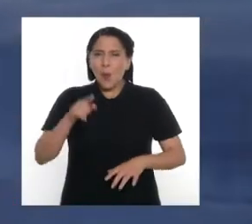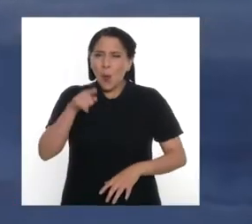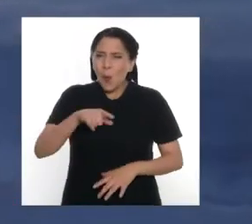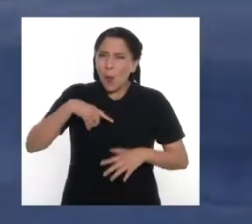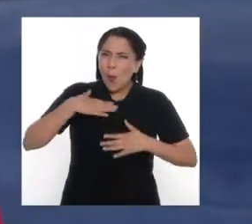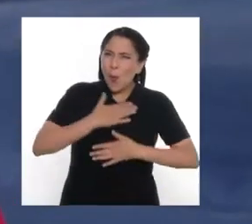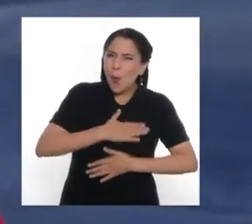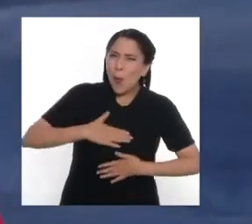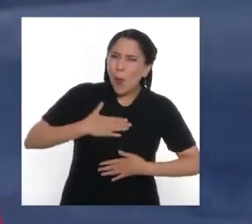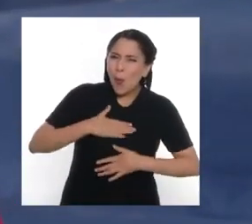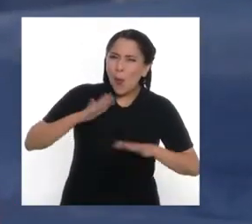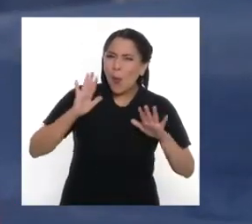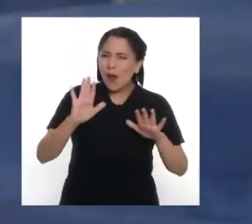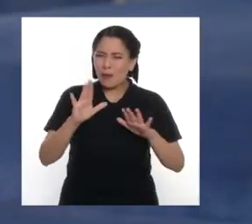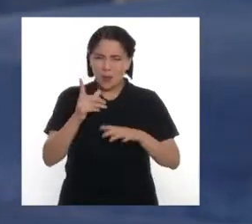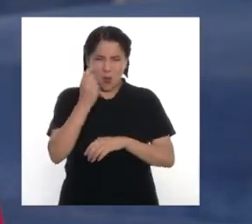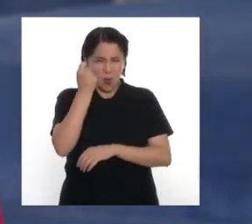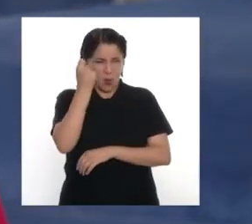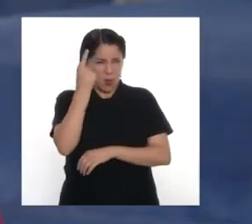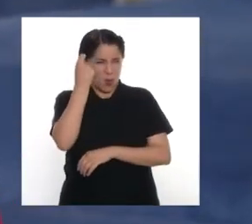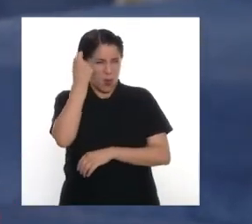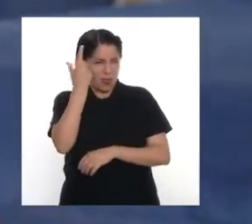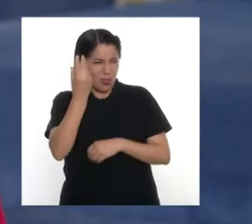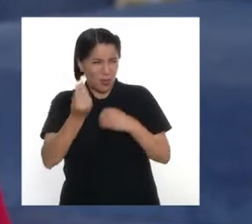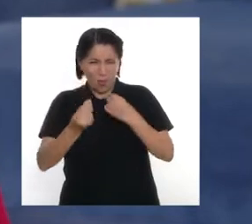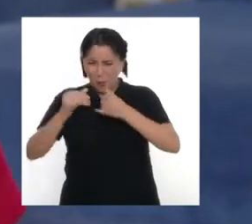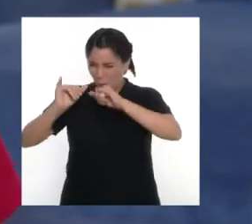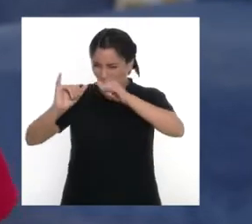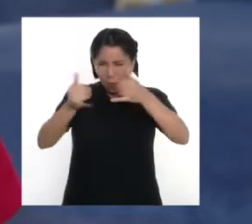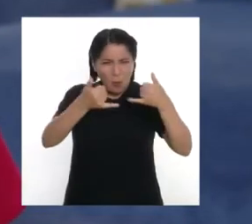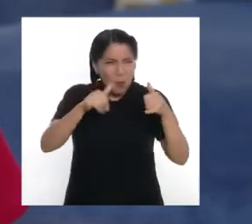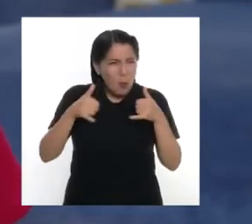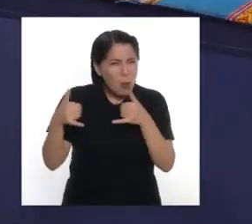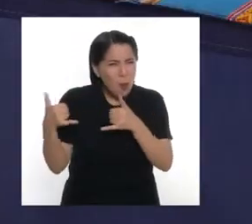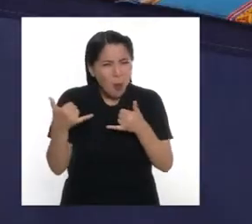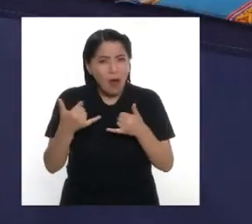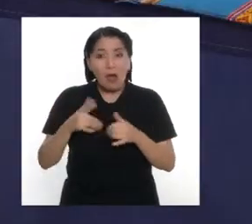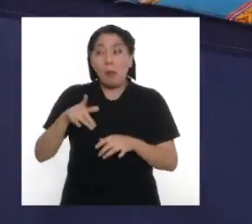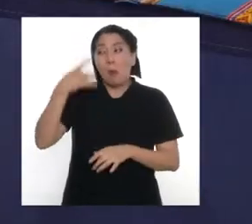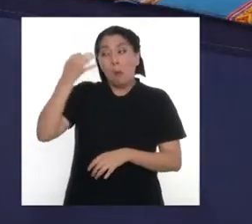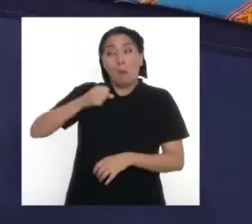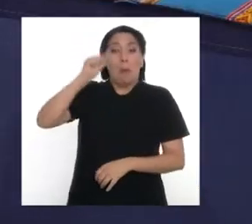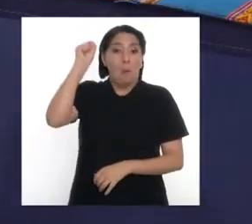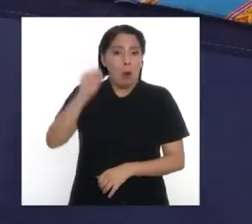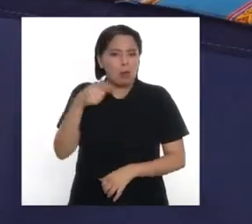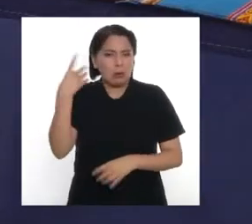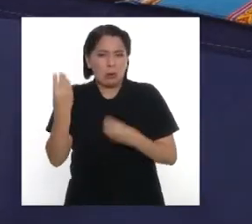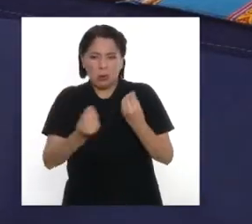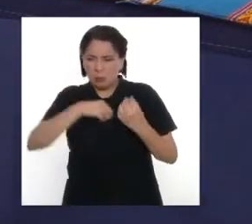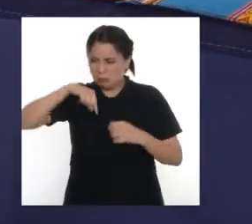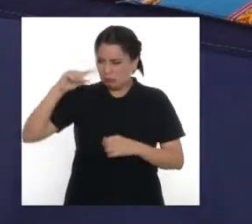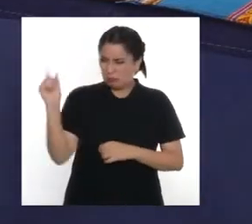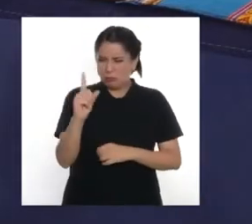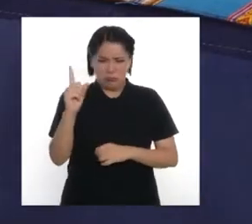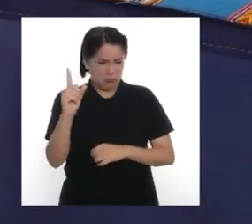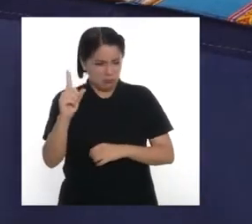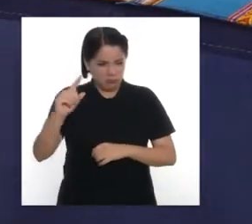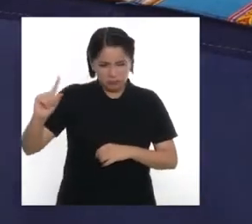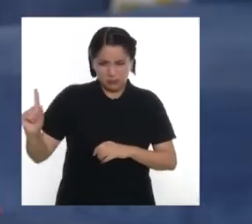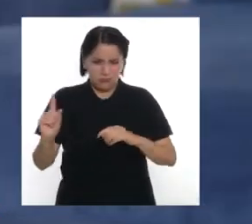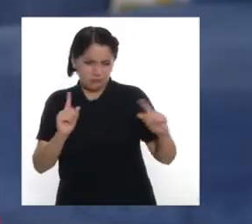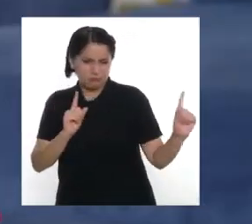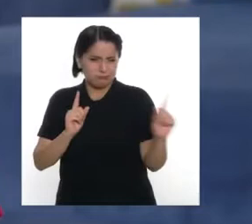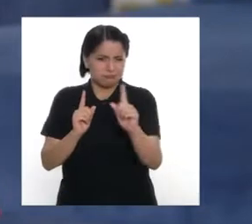Se ve muy divertido, pero no entiendo muy bien. ¿Están jugando algo? Creo que sí. Veo que cada uno tiene su